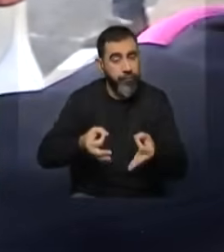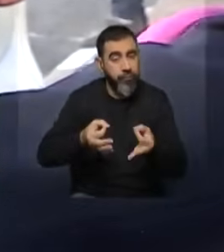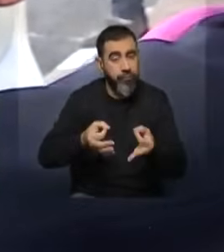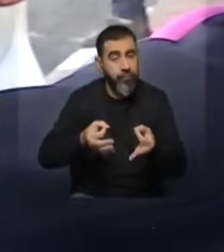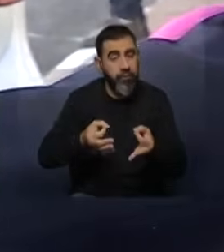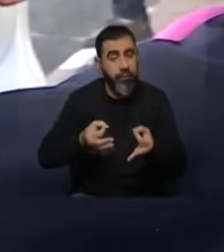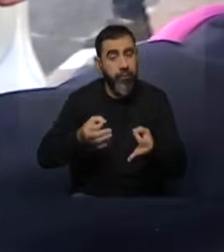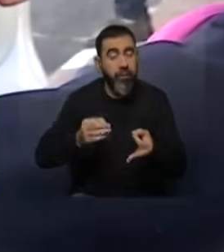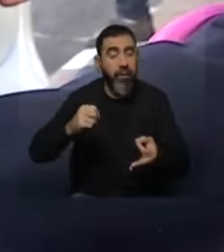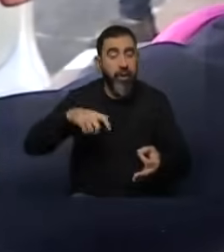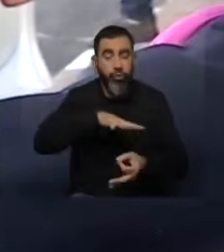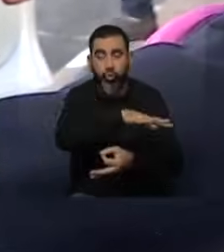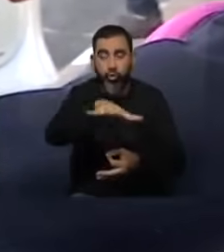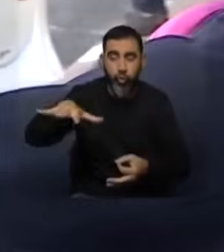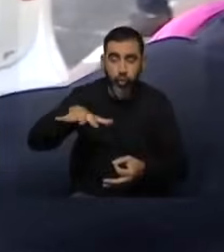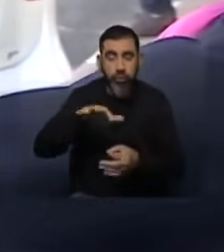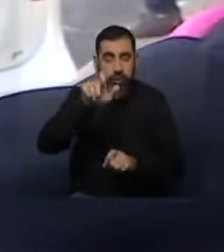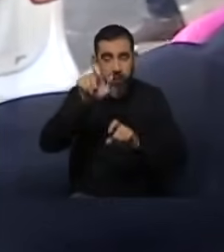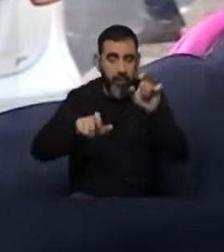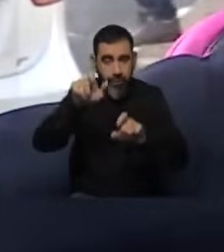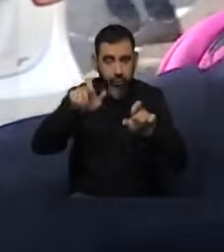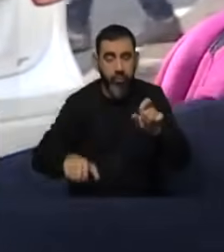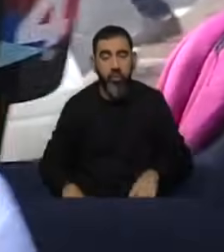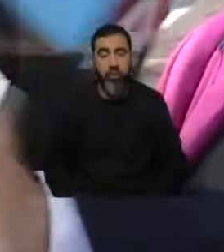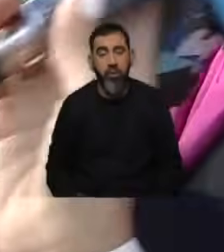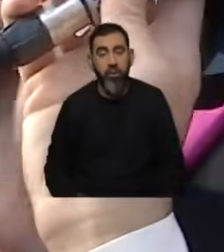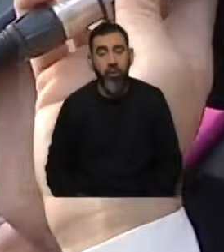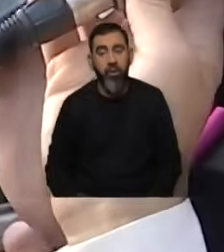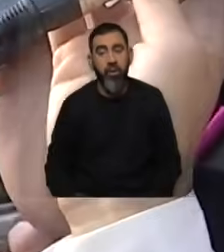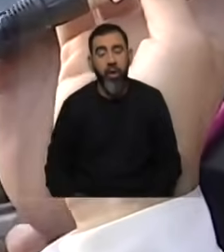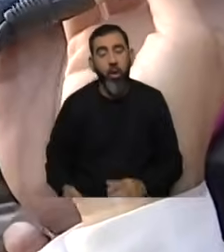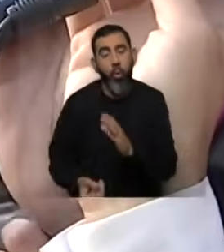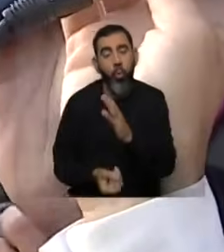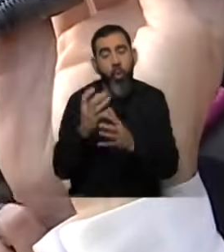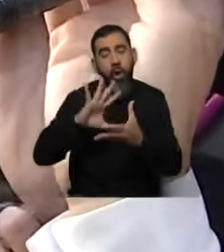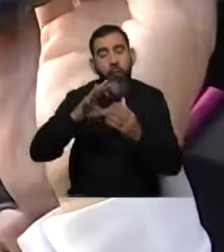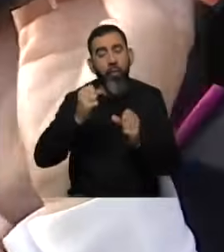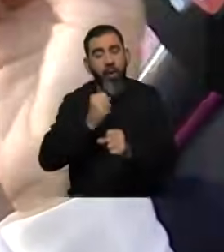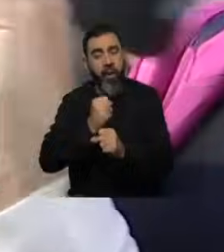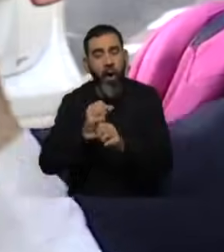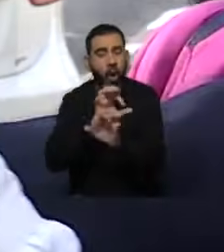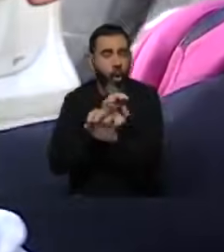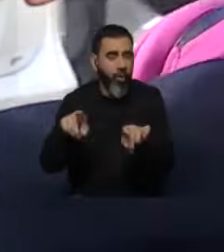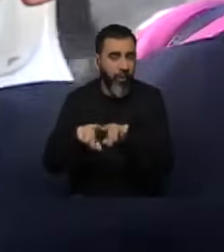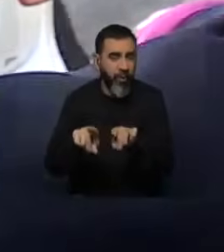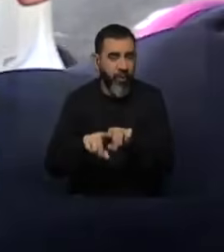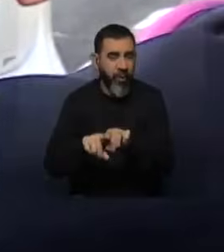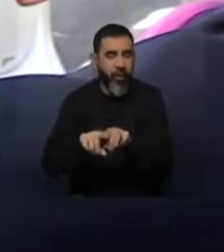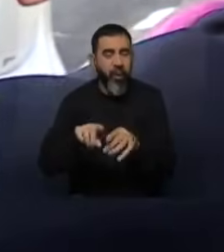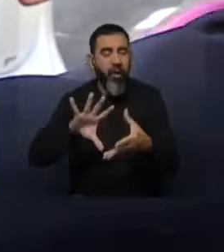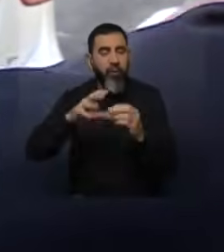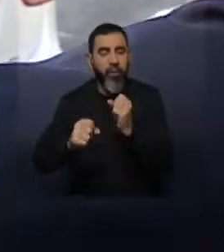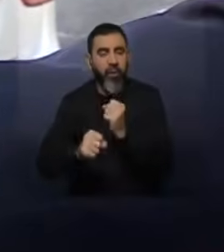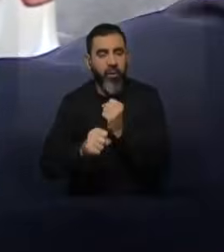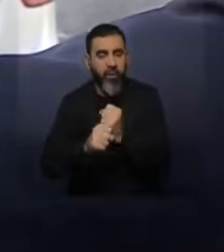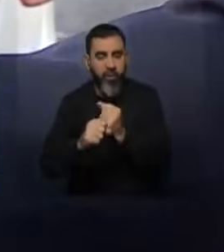las ciudadanos de la sociedad nuevas líneas de trabajo o es más o menos las misma líneas son líneas de de